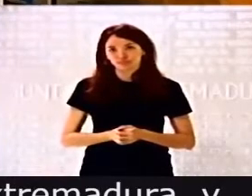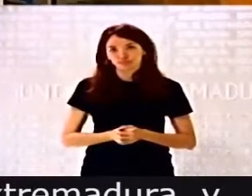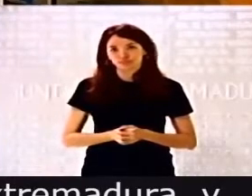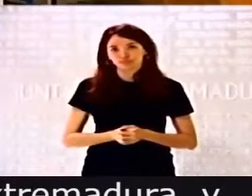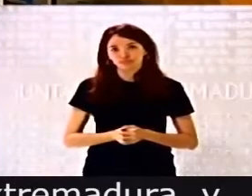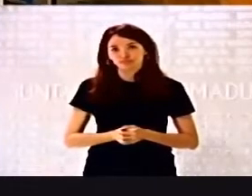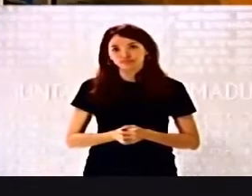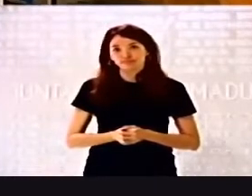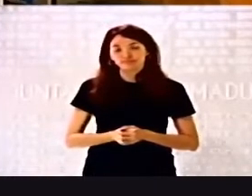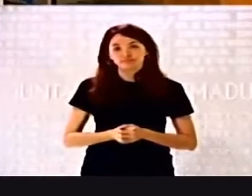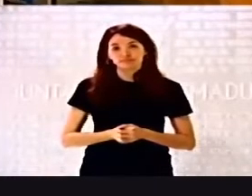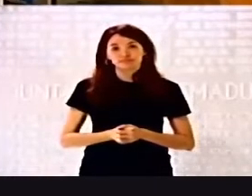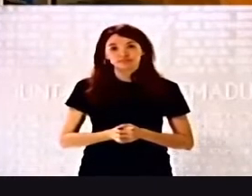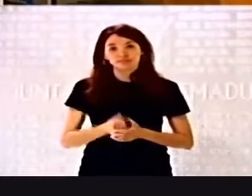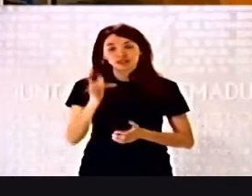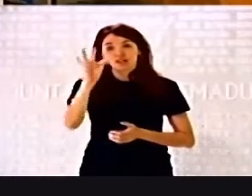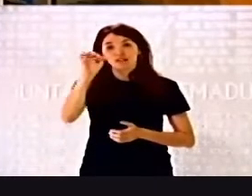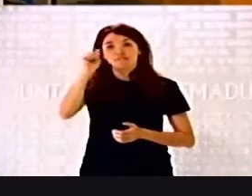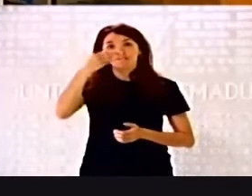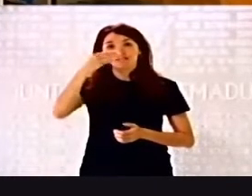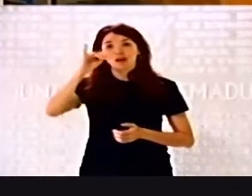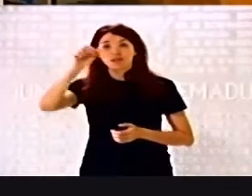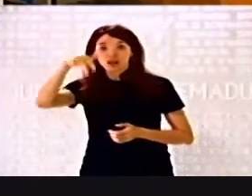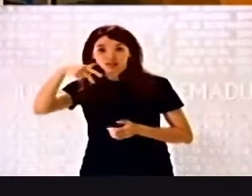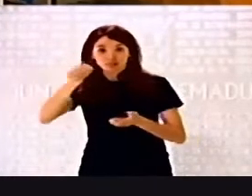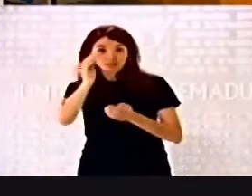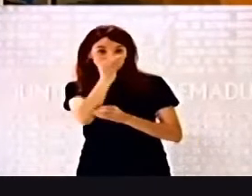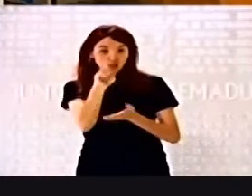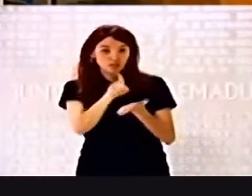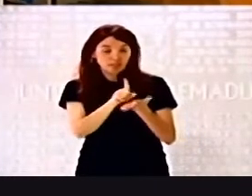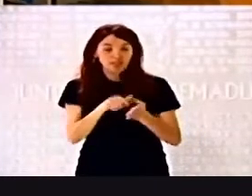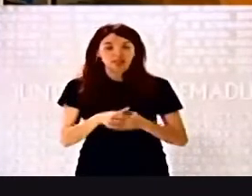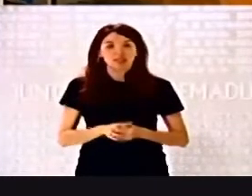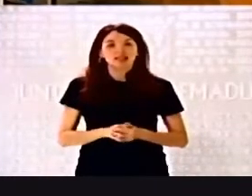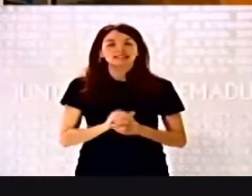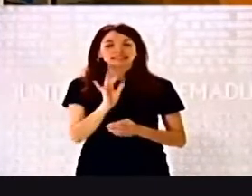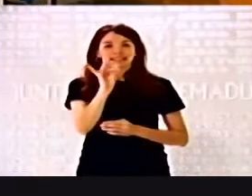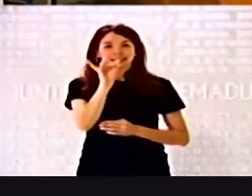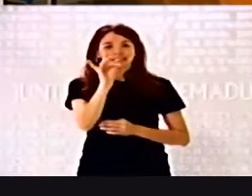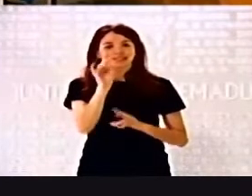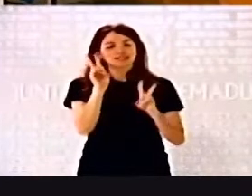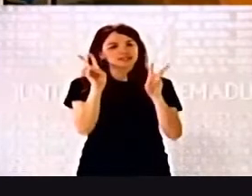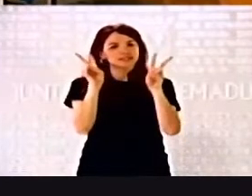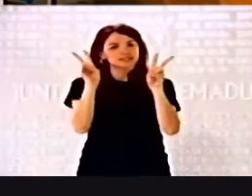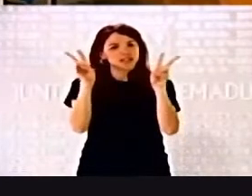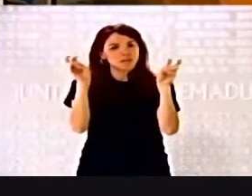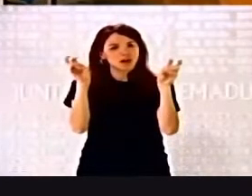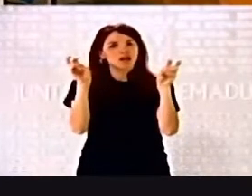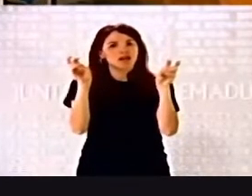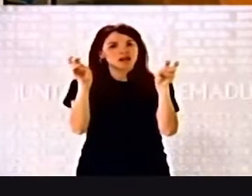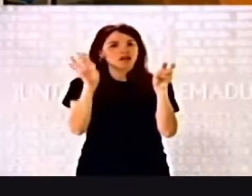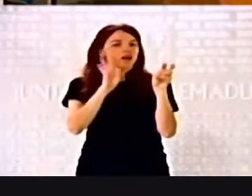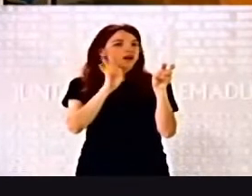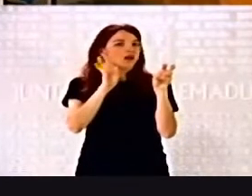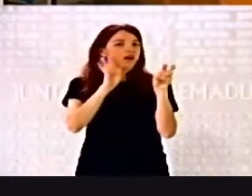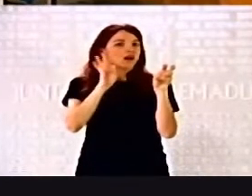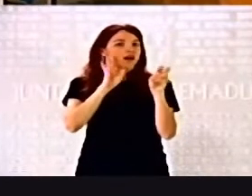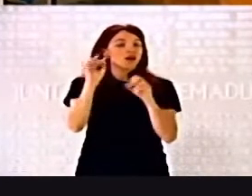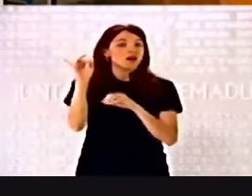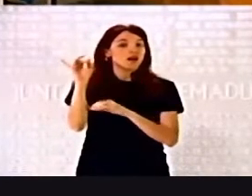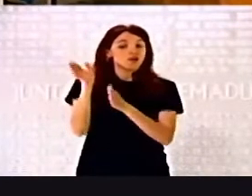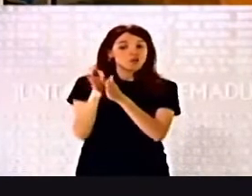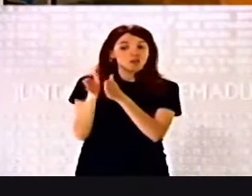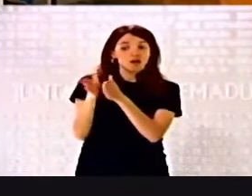Pues si no hay... Fabián de nuevo. Sí, es sobre lo que preguntaba José Ra